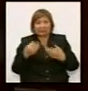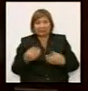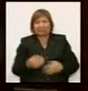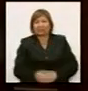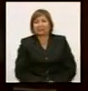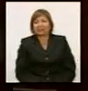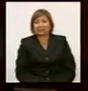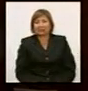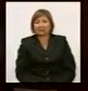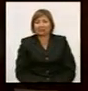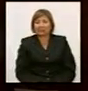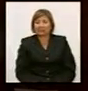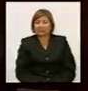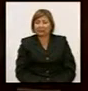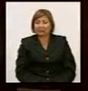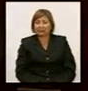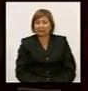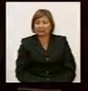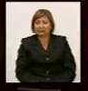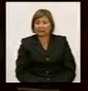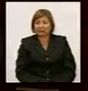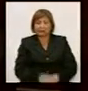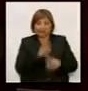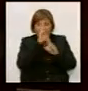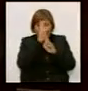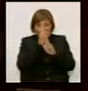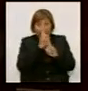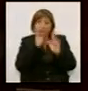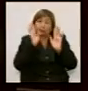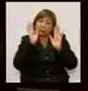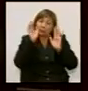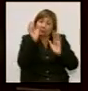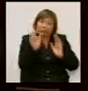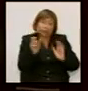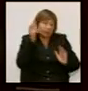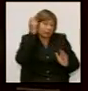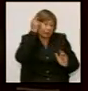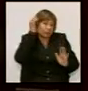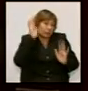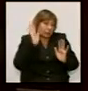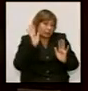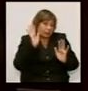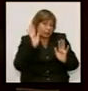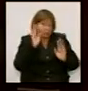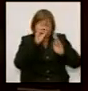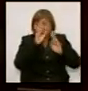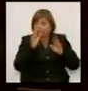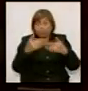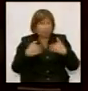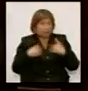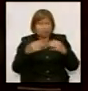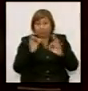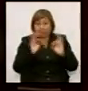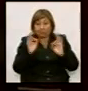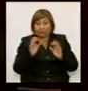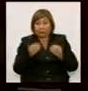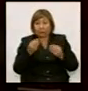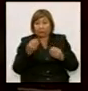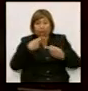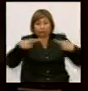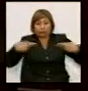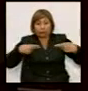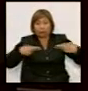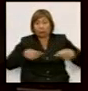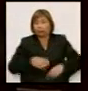APRA. Bueno, hay que respetar la posición de cada uno. No tenemos por qué